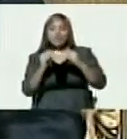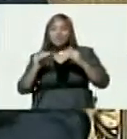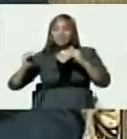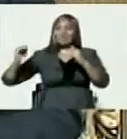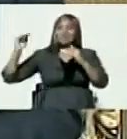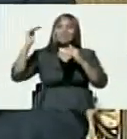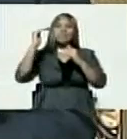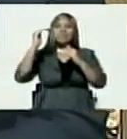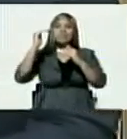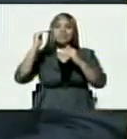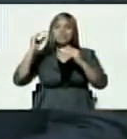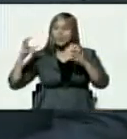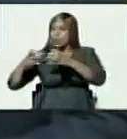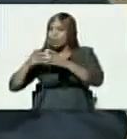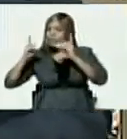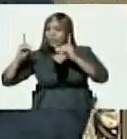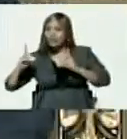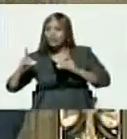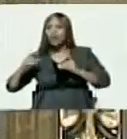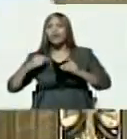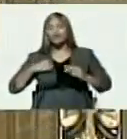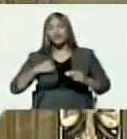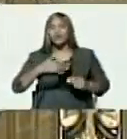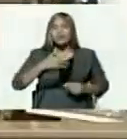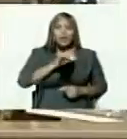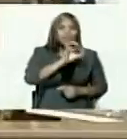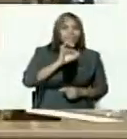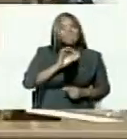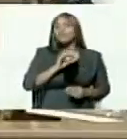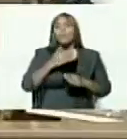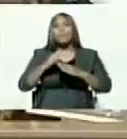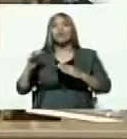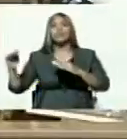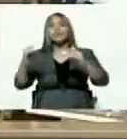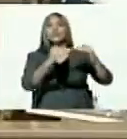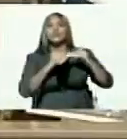voluntad individual. Es todo, señor presidente, ciudadanos diputados.